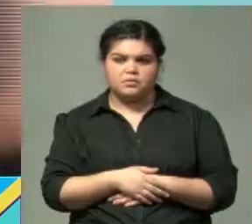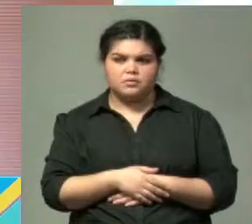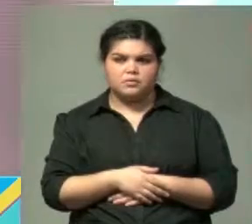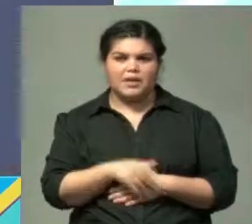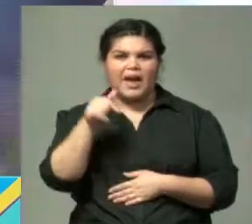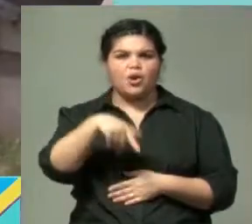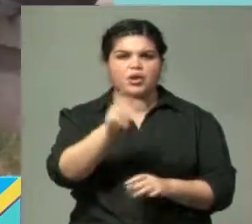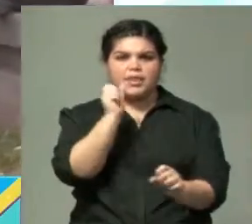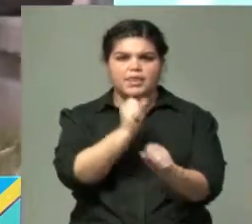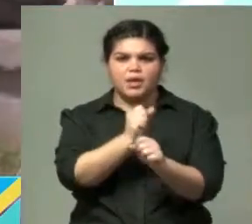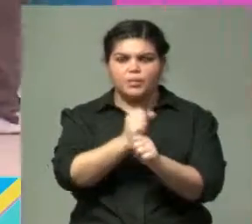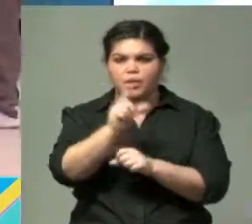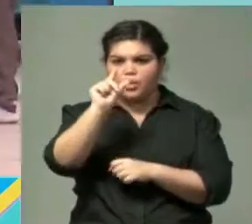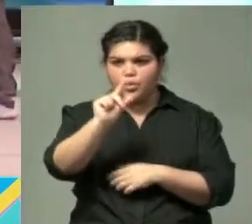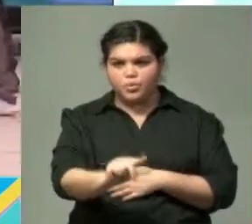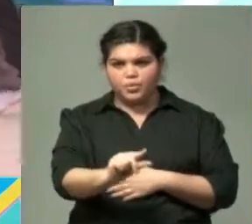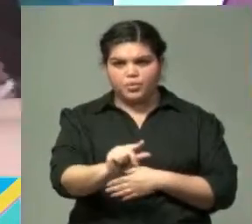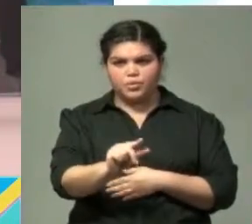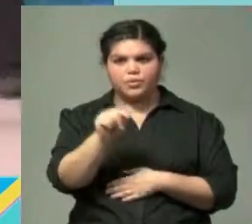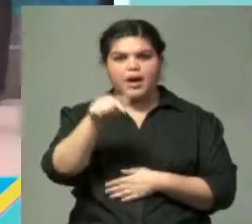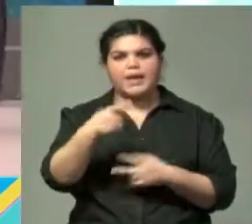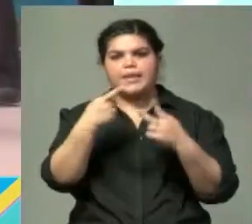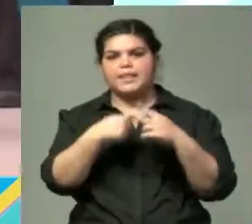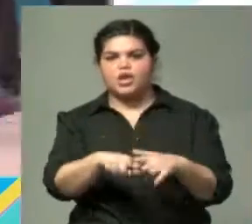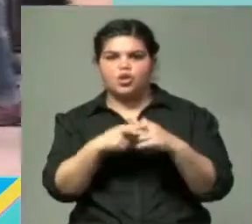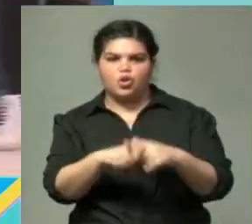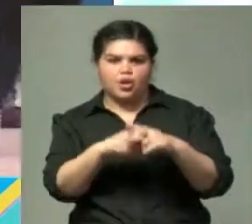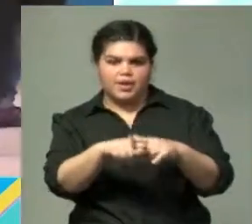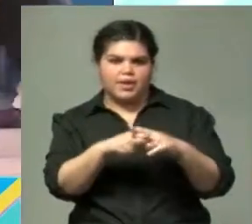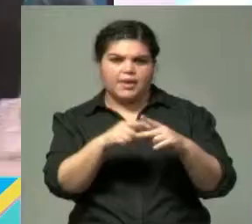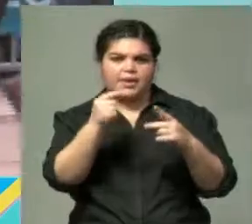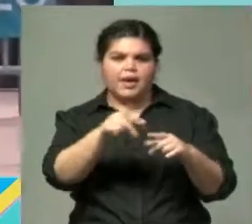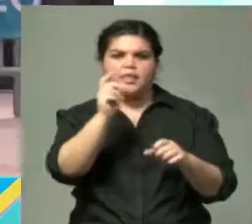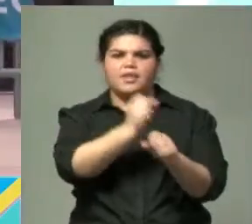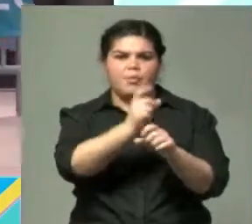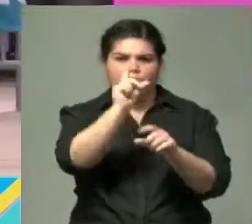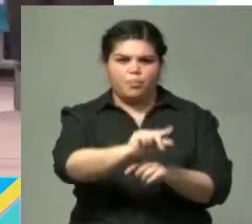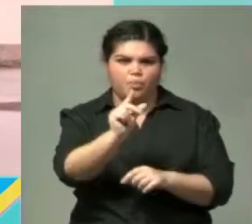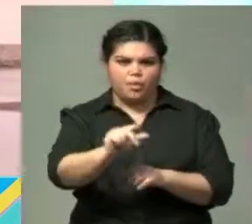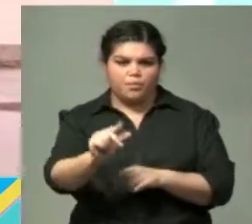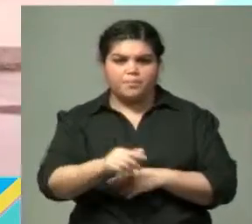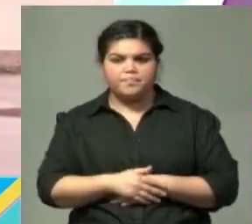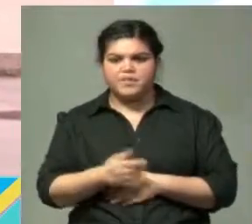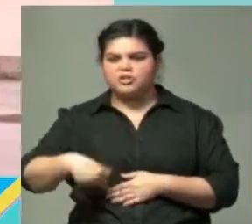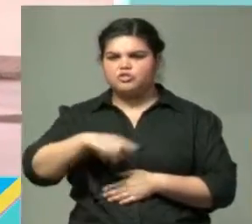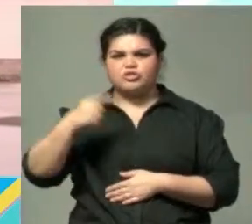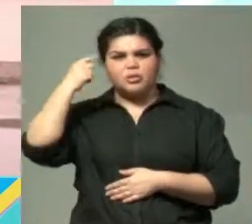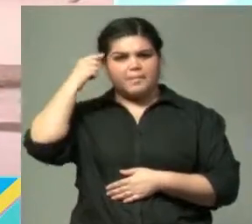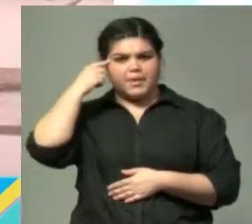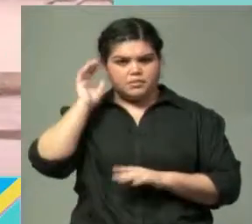menos trabajo, ¿no? Puede ser por el producto de la tecnología, o sea, Sí, que algo así alcancé a escuchar. Sí. Bueno, a nosotros nos parece que si